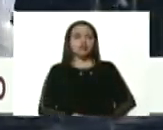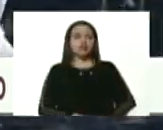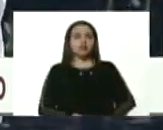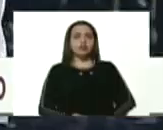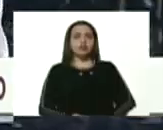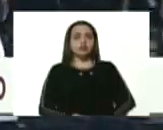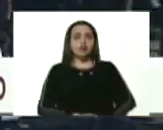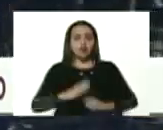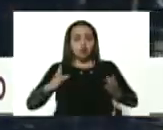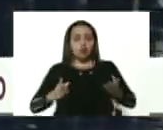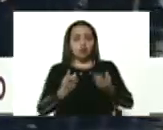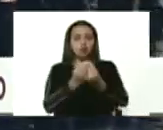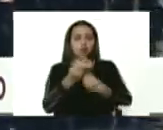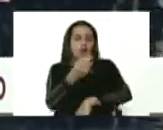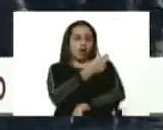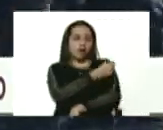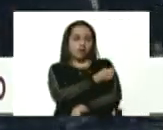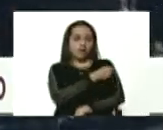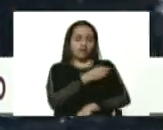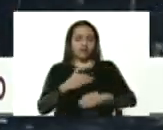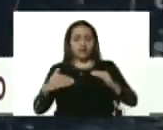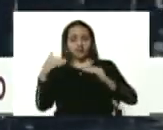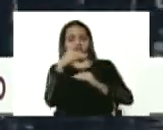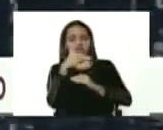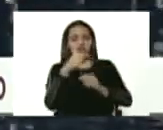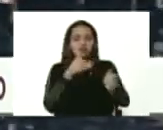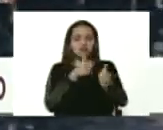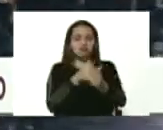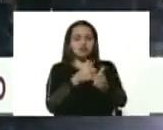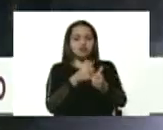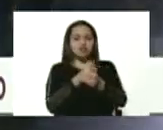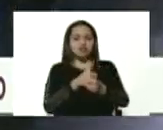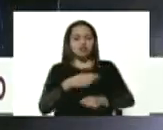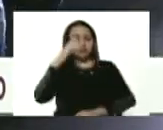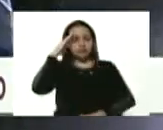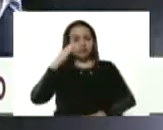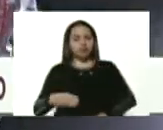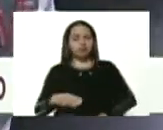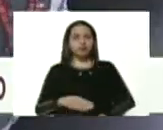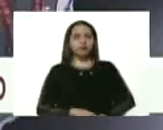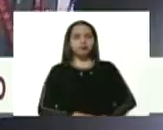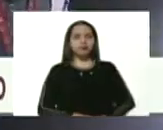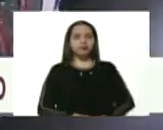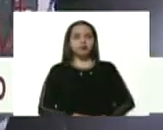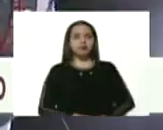en compañía del Alférez Auxiliar José Ángel Andrade Castañeda.